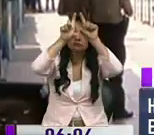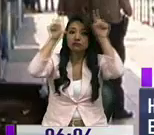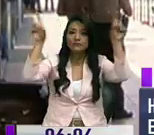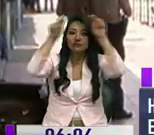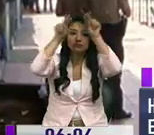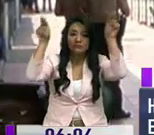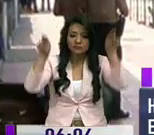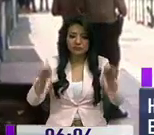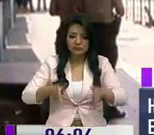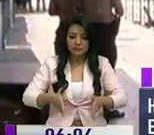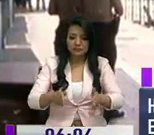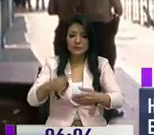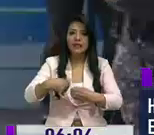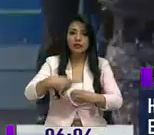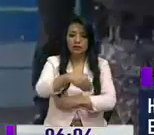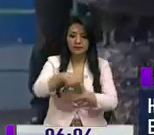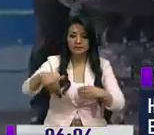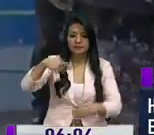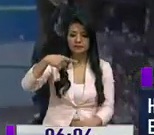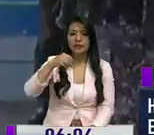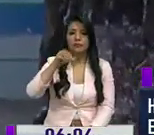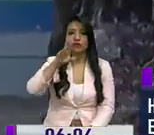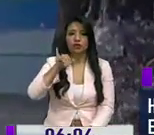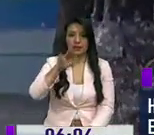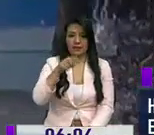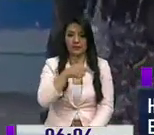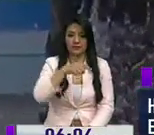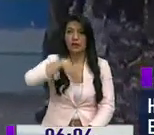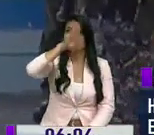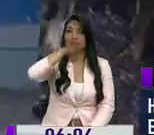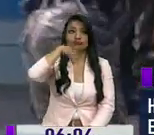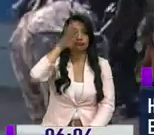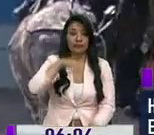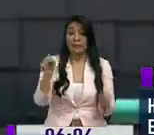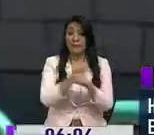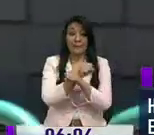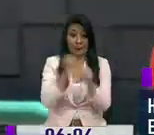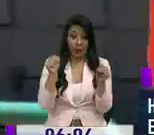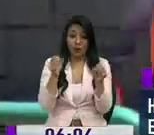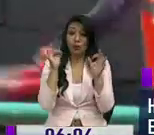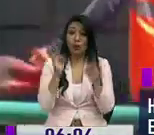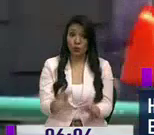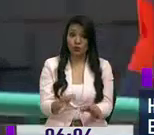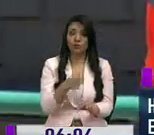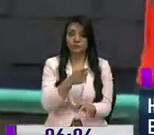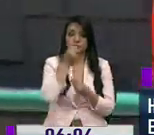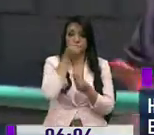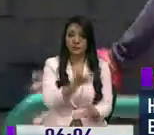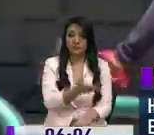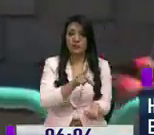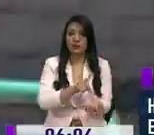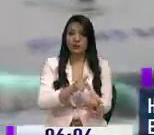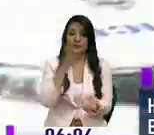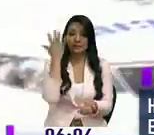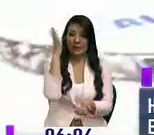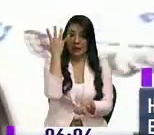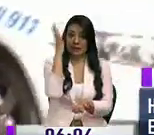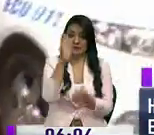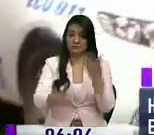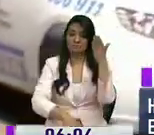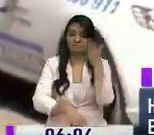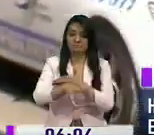y Portete. De acuerdo al informe médico preliminar, presenta una amputación traumática a la mano derecha y